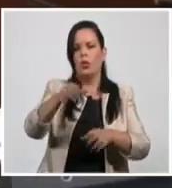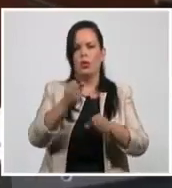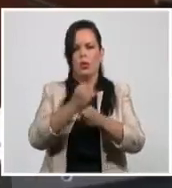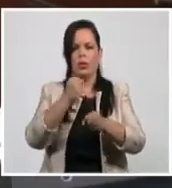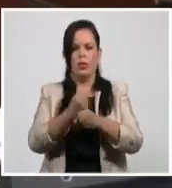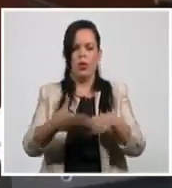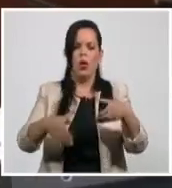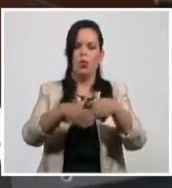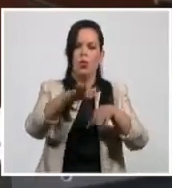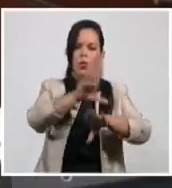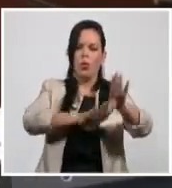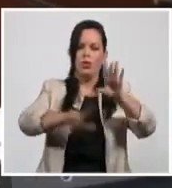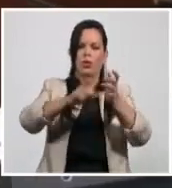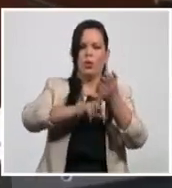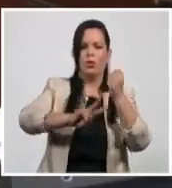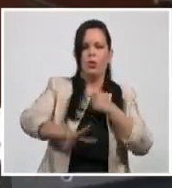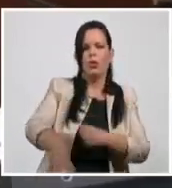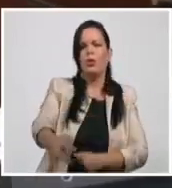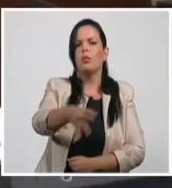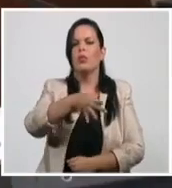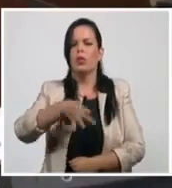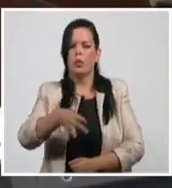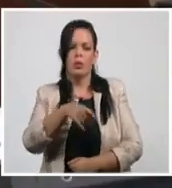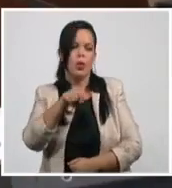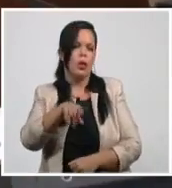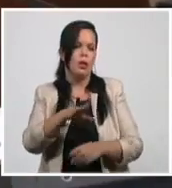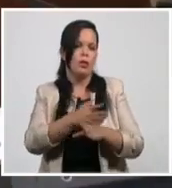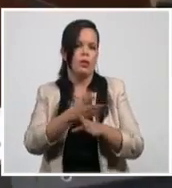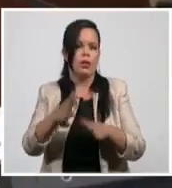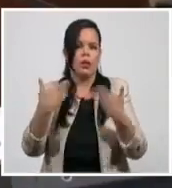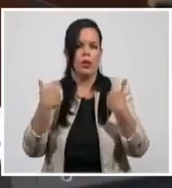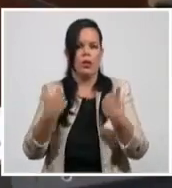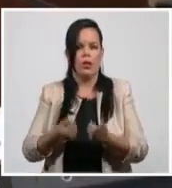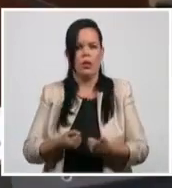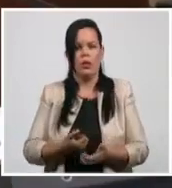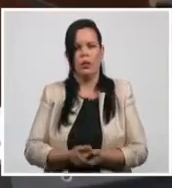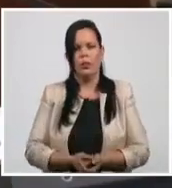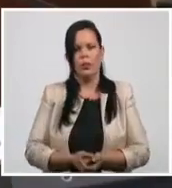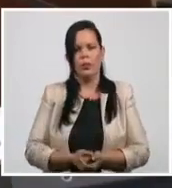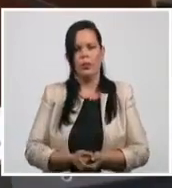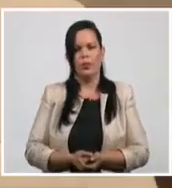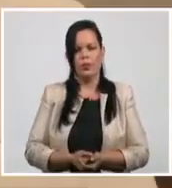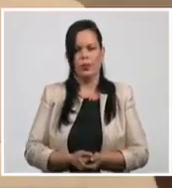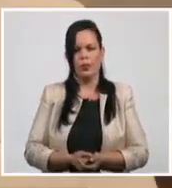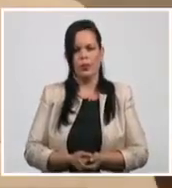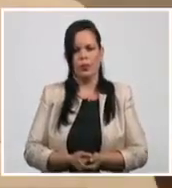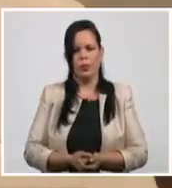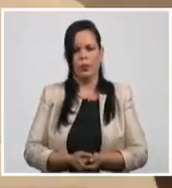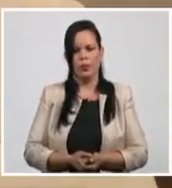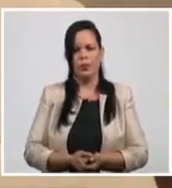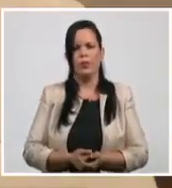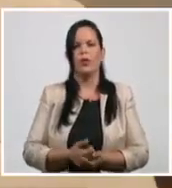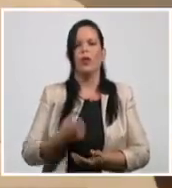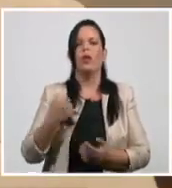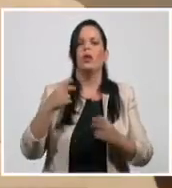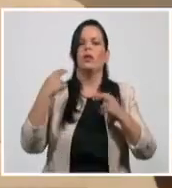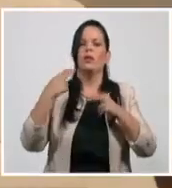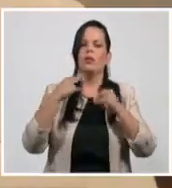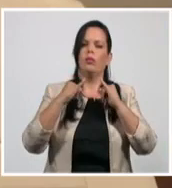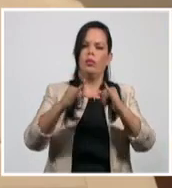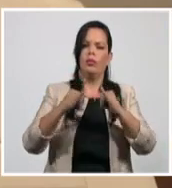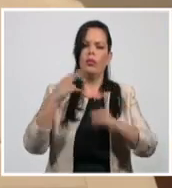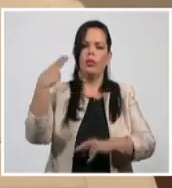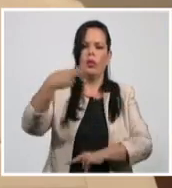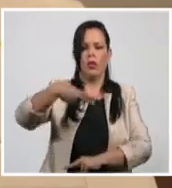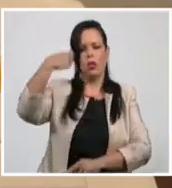defensa municipales y también de la dirección desde la máxima conducción del país. Hemos logrado que 42